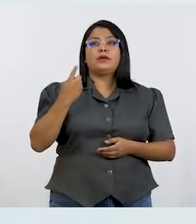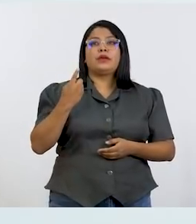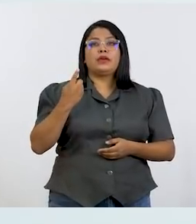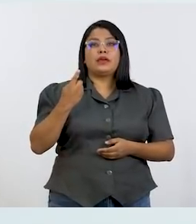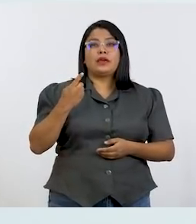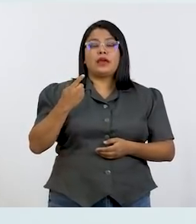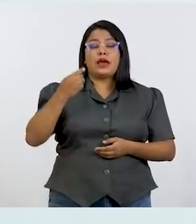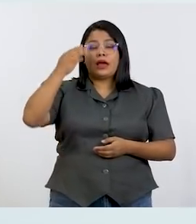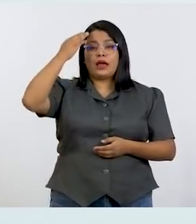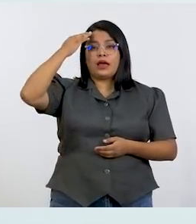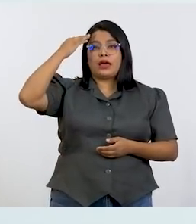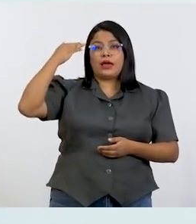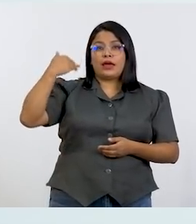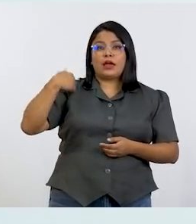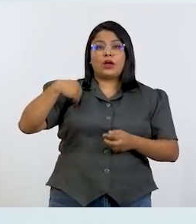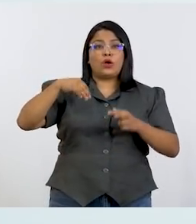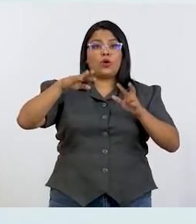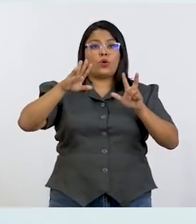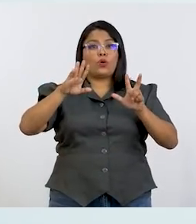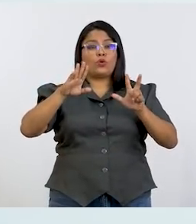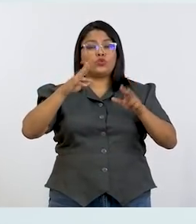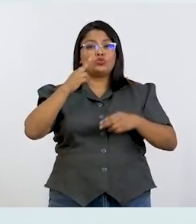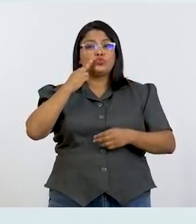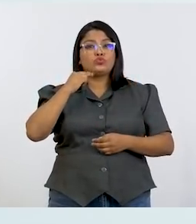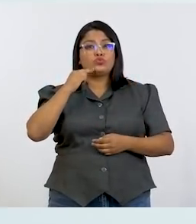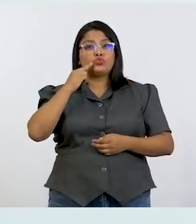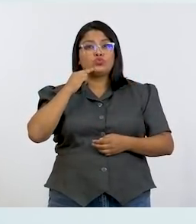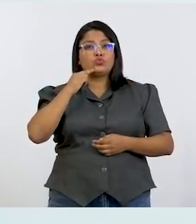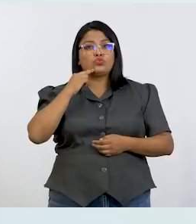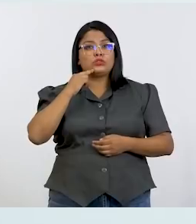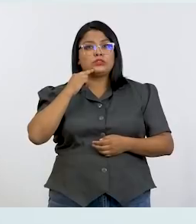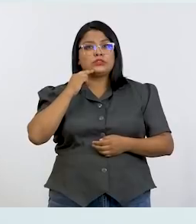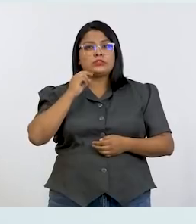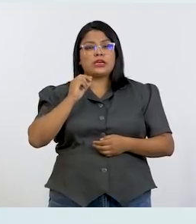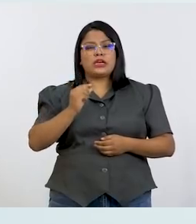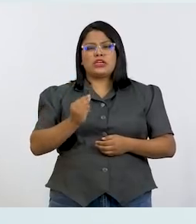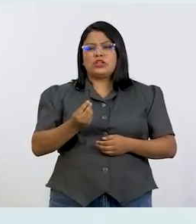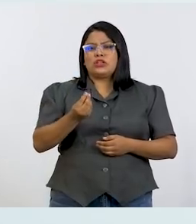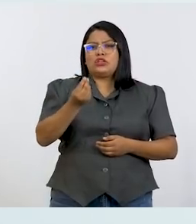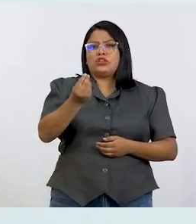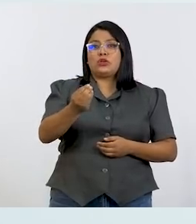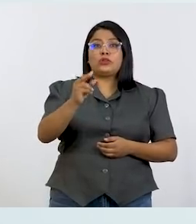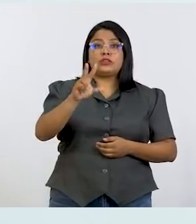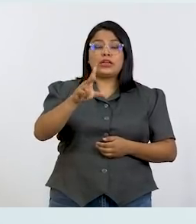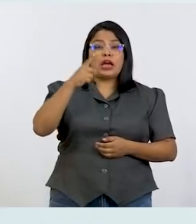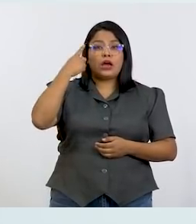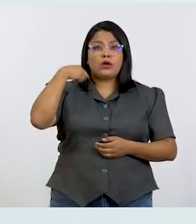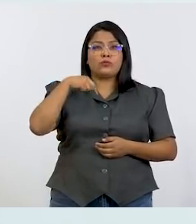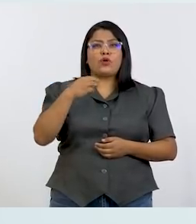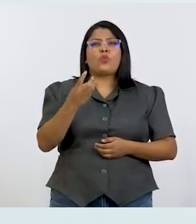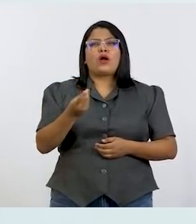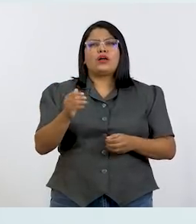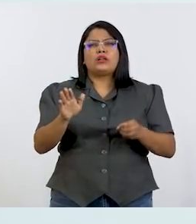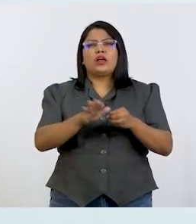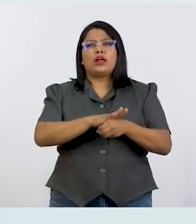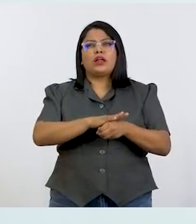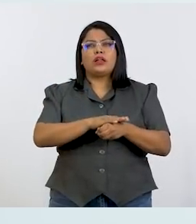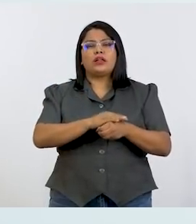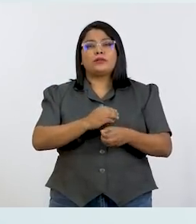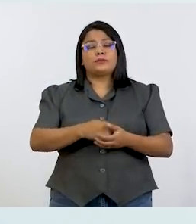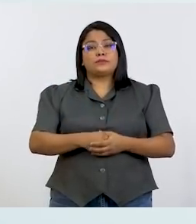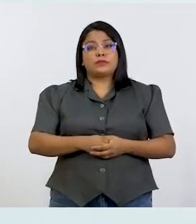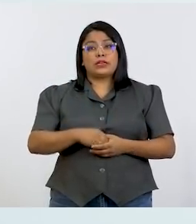La primera dice que Alejandra tenía 8 dulces y le regaló 3 a Eric. ¿Cuántos dulces le